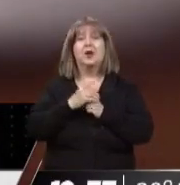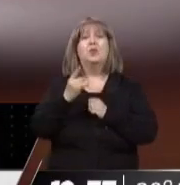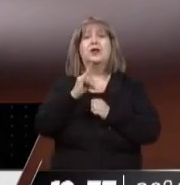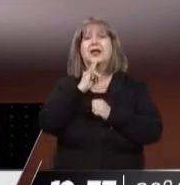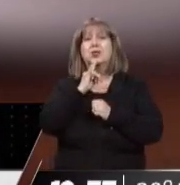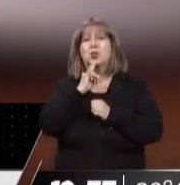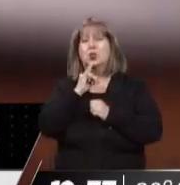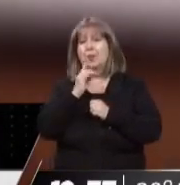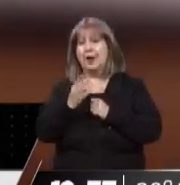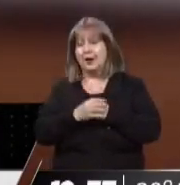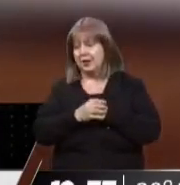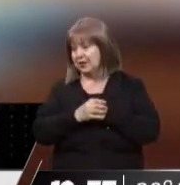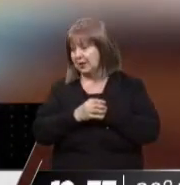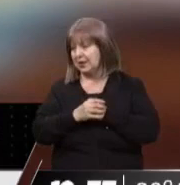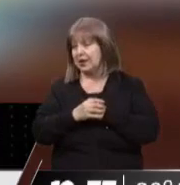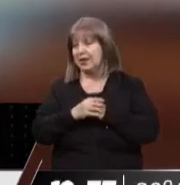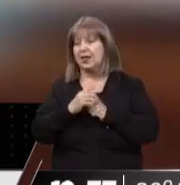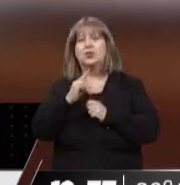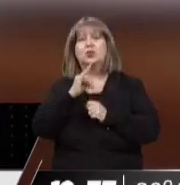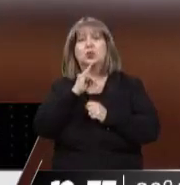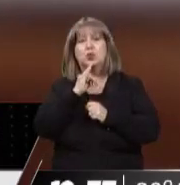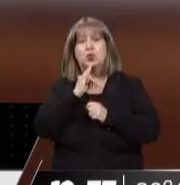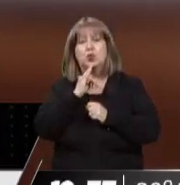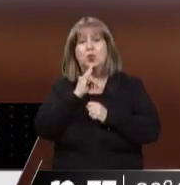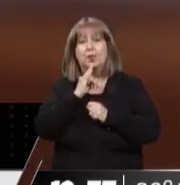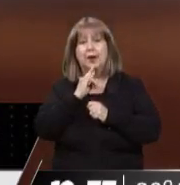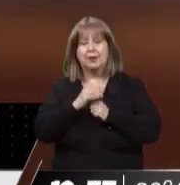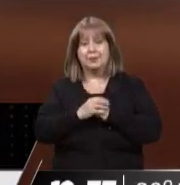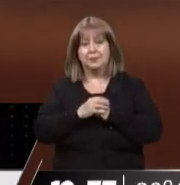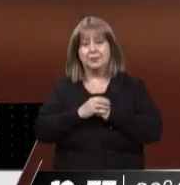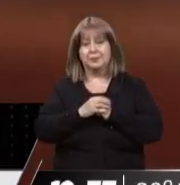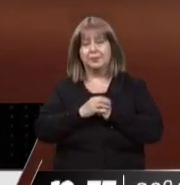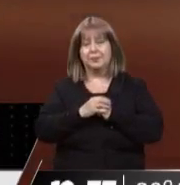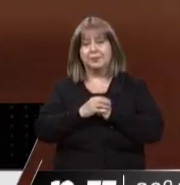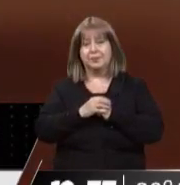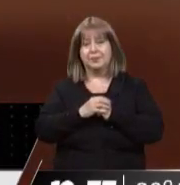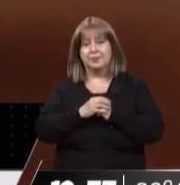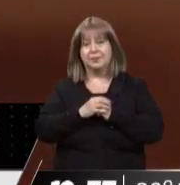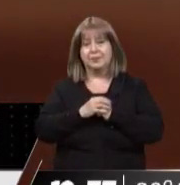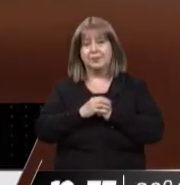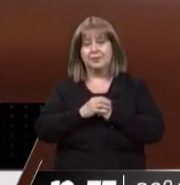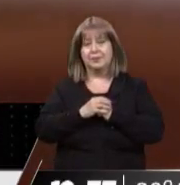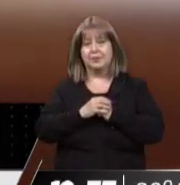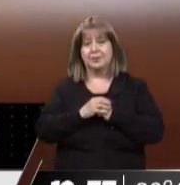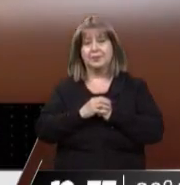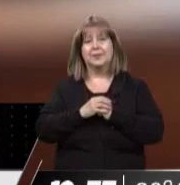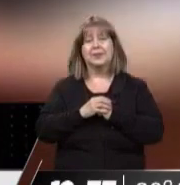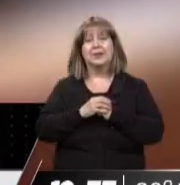Tucumán. No es Tucumán. Se llama Tucumán. Mamá. ¿Qué?